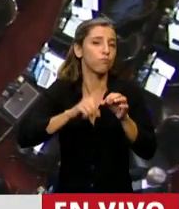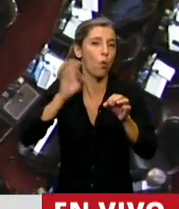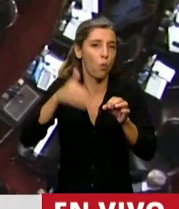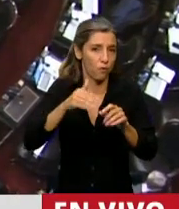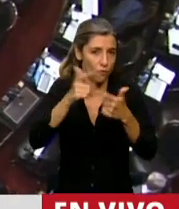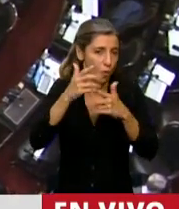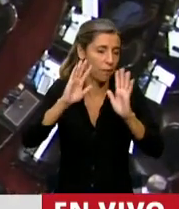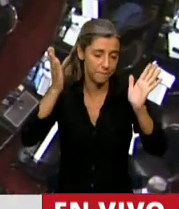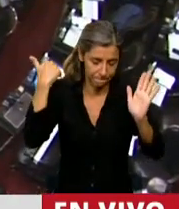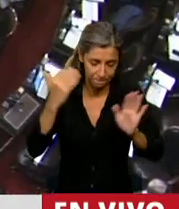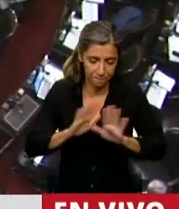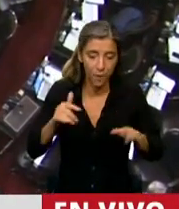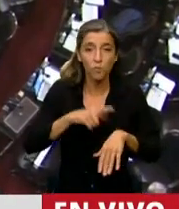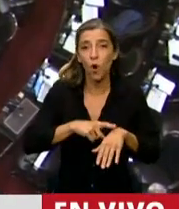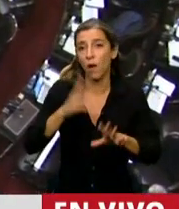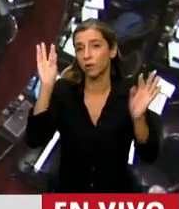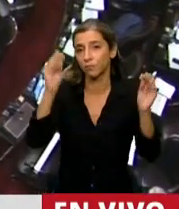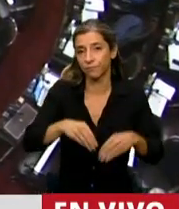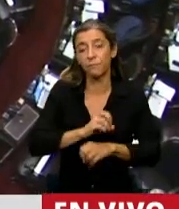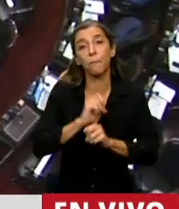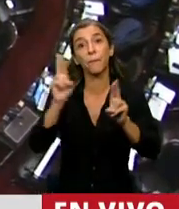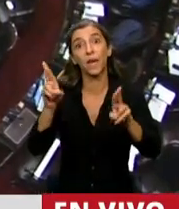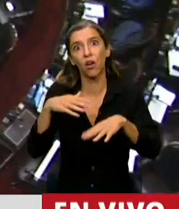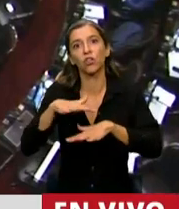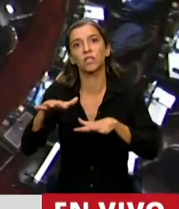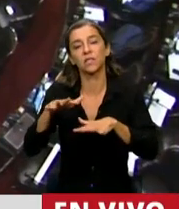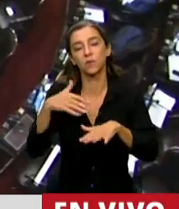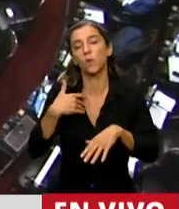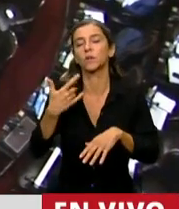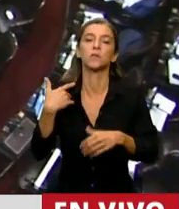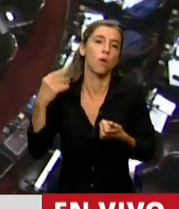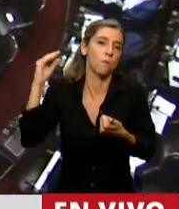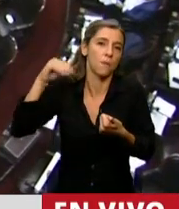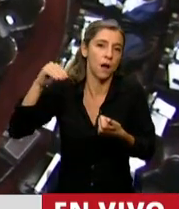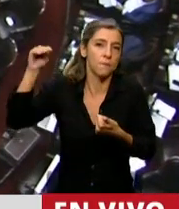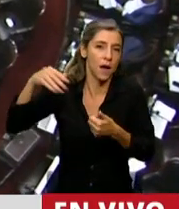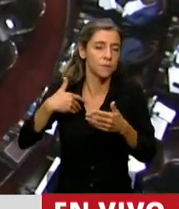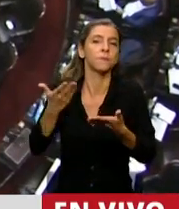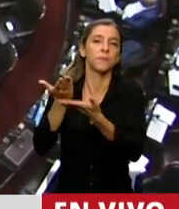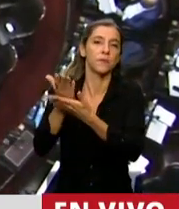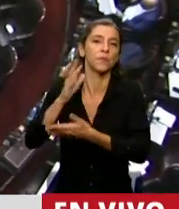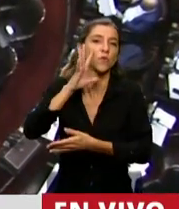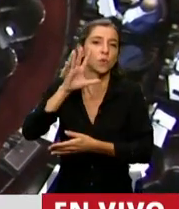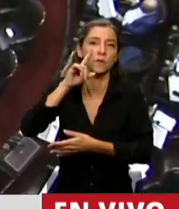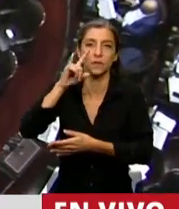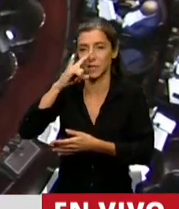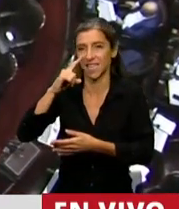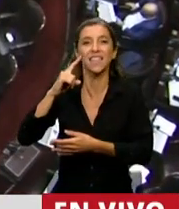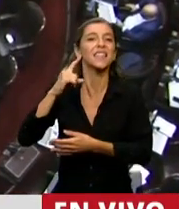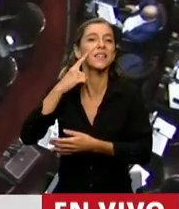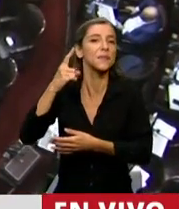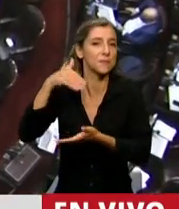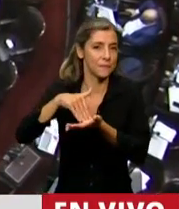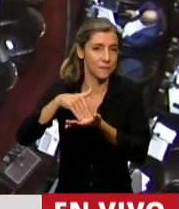que en pocos meses fracasó, y para agravar la situación se recurrió a uno nuevo, ampliado por 57 mil millones, que es el que